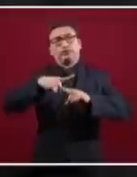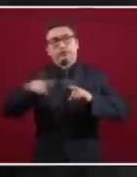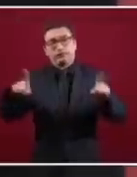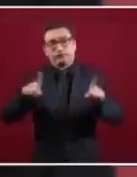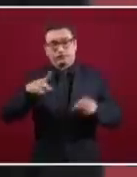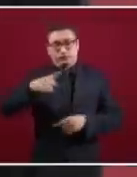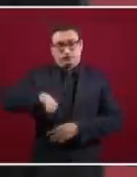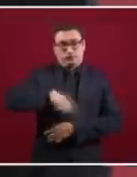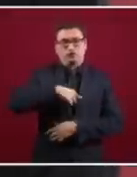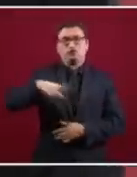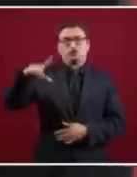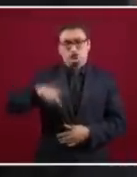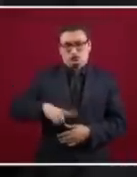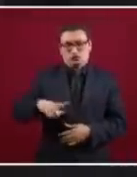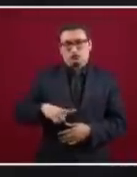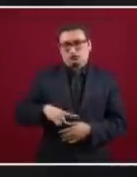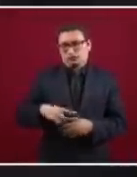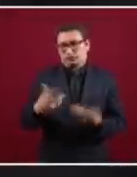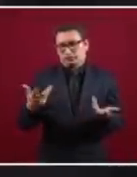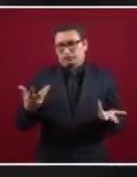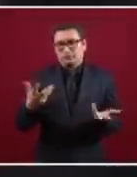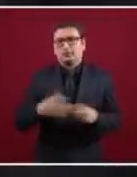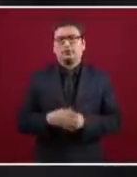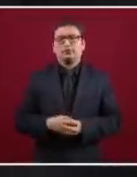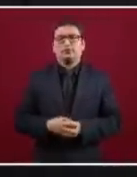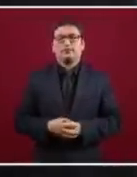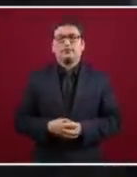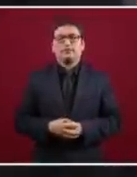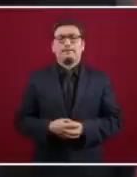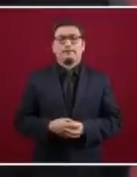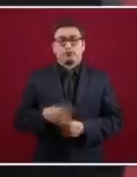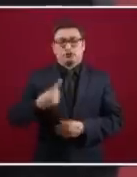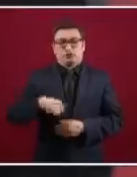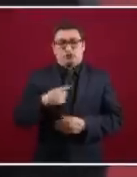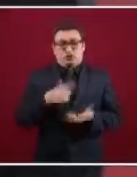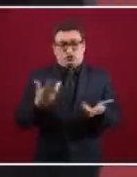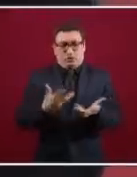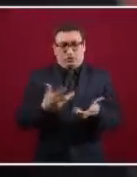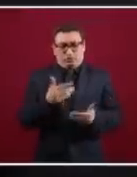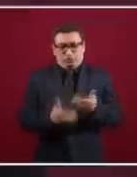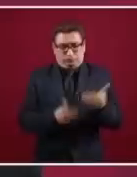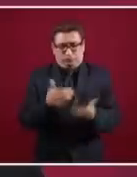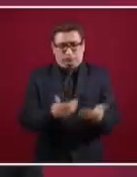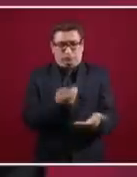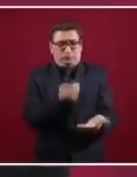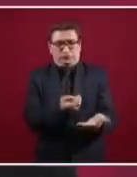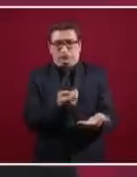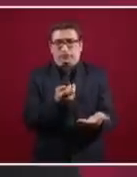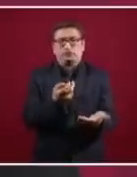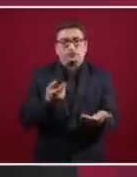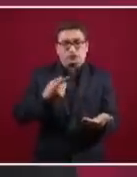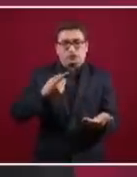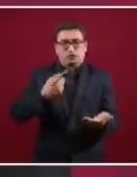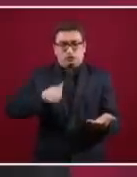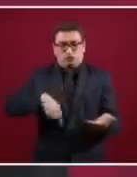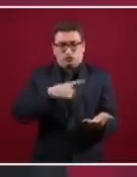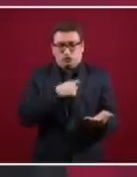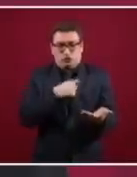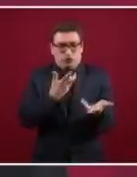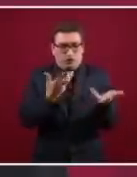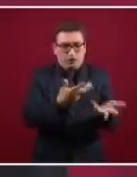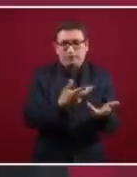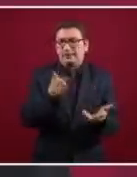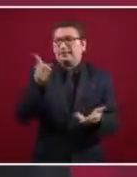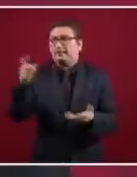nosotros estamos llevando a la práctica son estrategias distintas